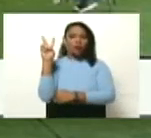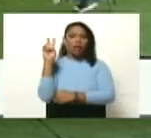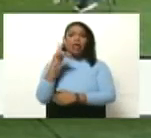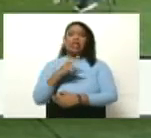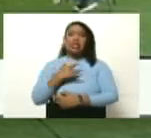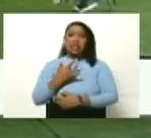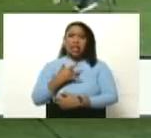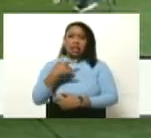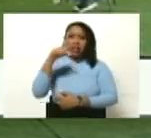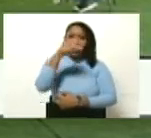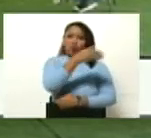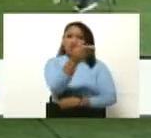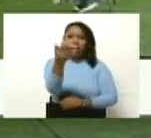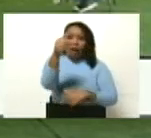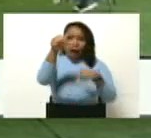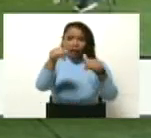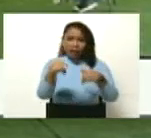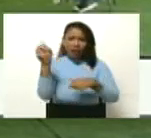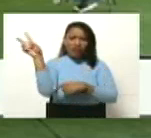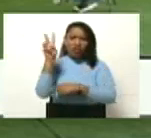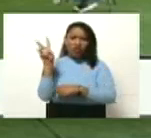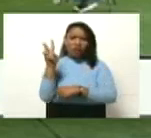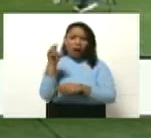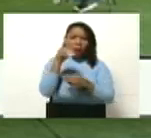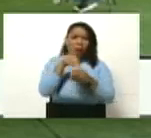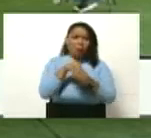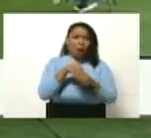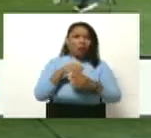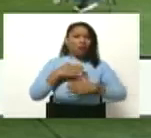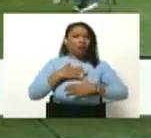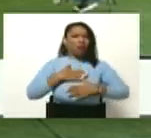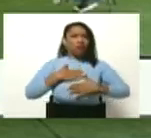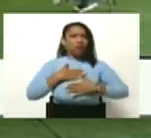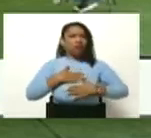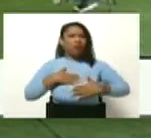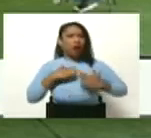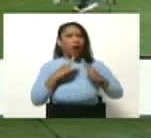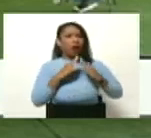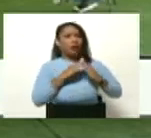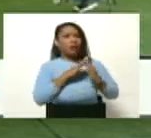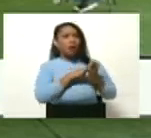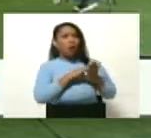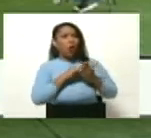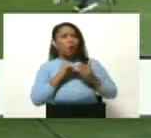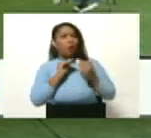Siéntanse que aquí en Venezuela están en su propia casa.